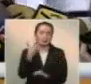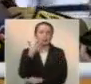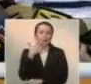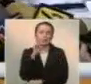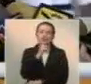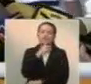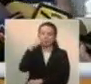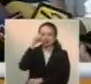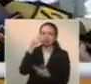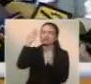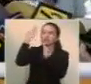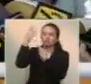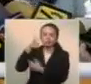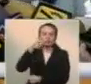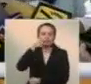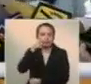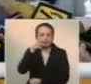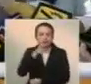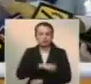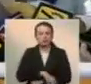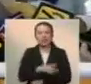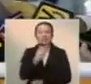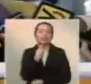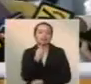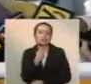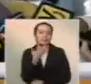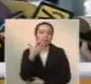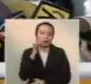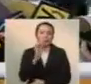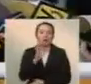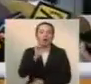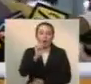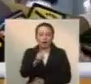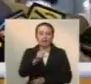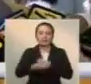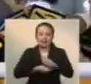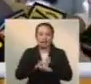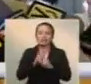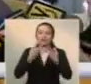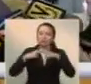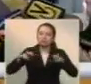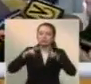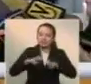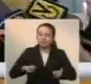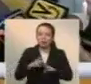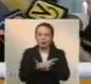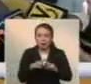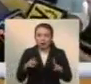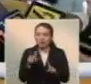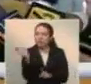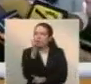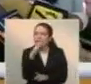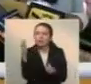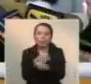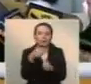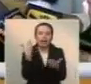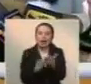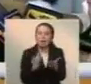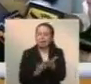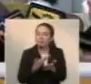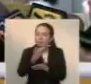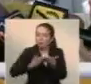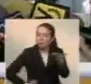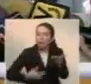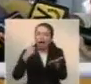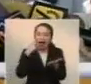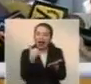Dios la fiscal diga, bueno, se le da el sobreseguimiento a un archivo o no consigan elementos probatorios para